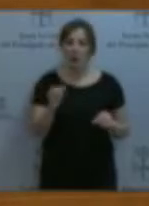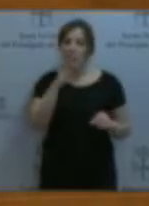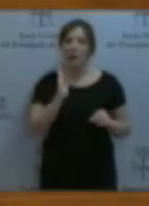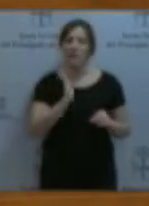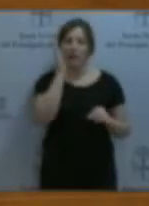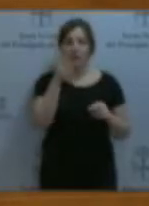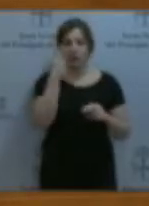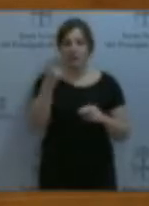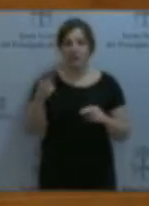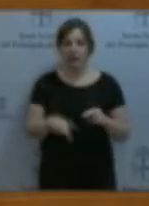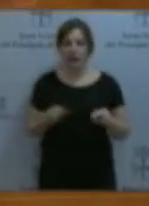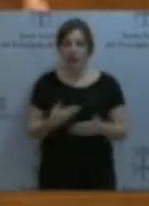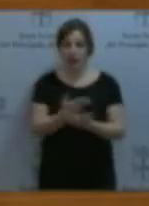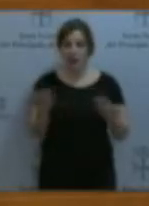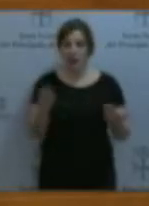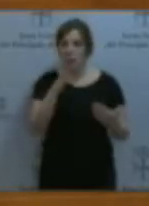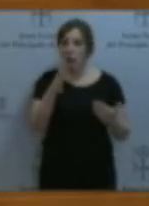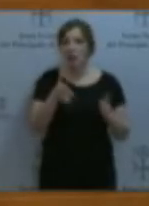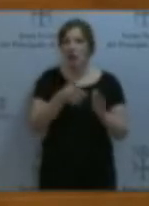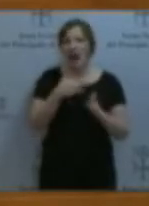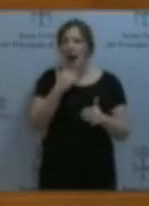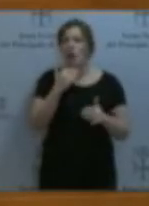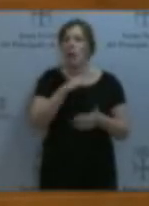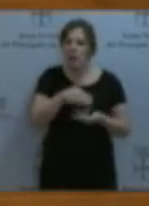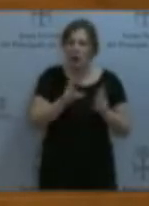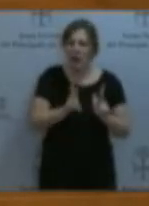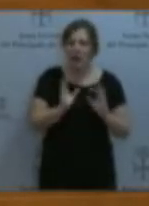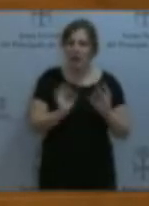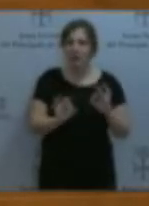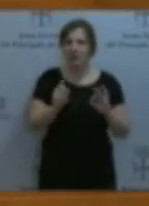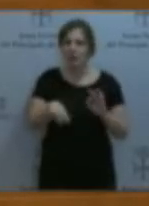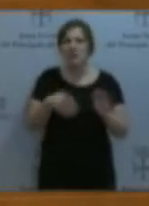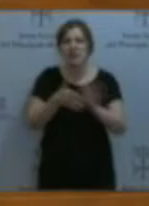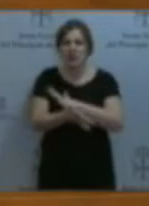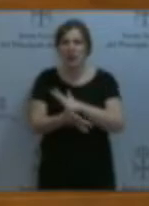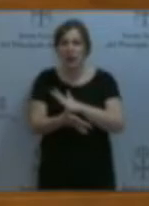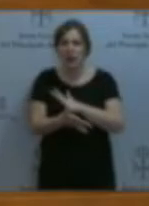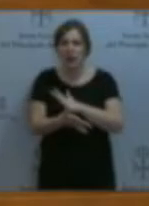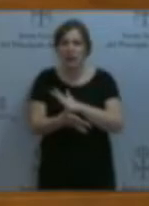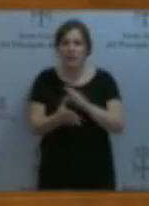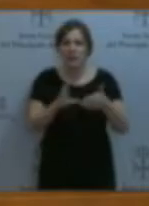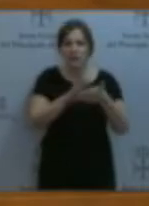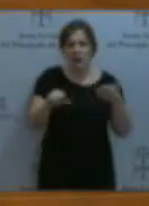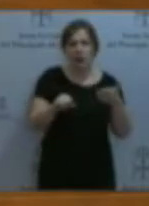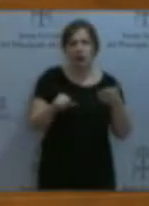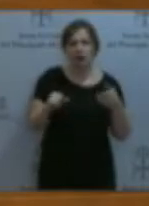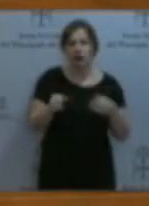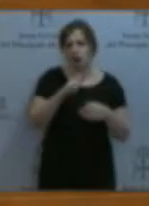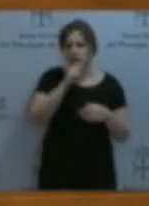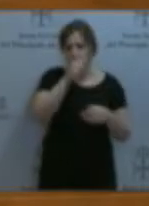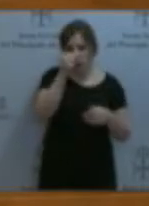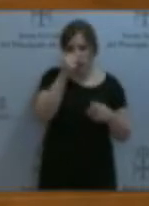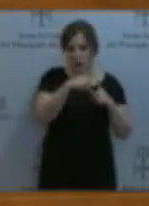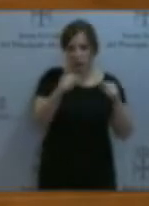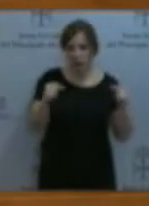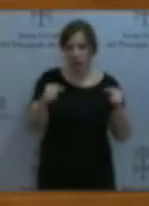hay que erradicar ya, por salud democrática, algo que además marca todo un foso de distancia de la Federación Socialista Asturiana con Podemos